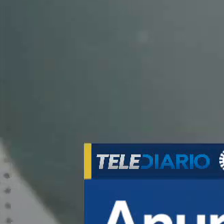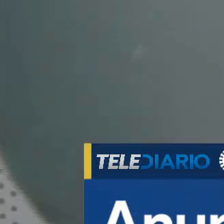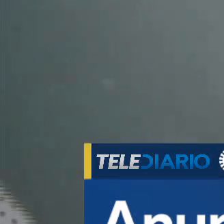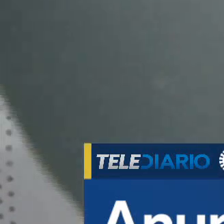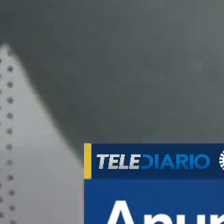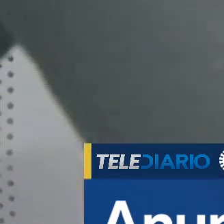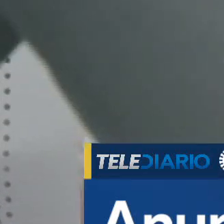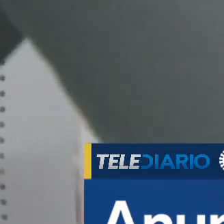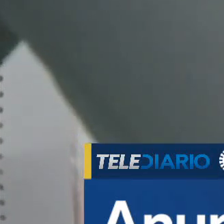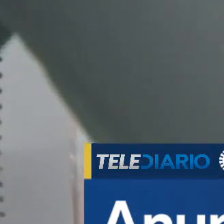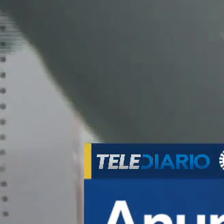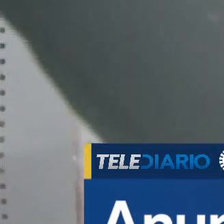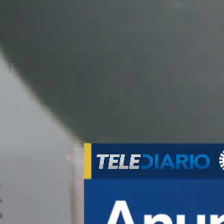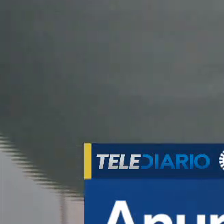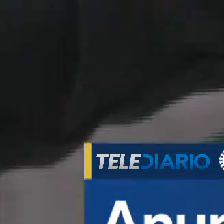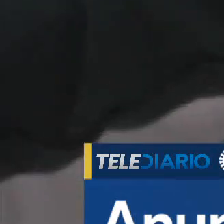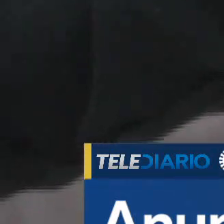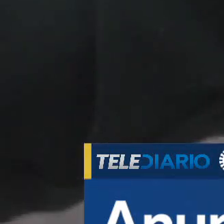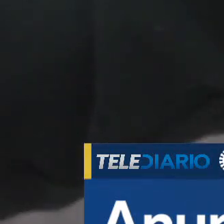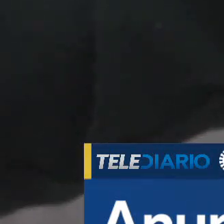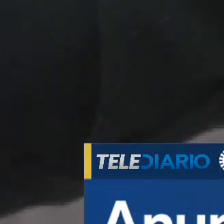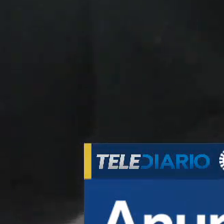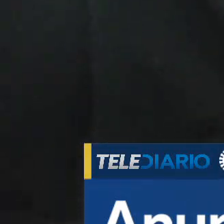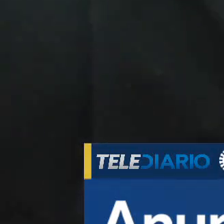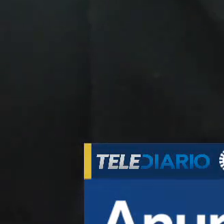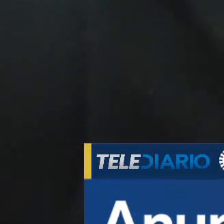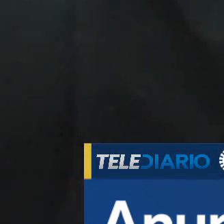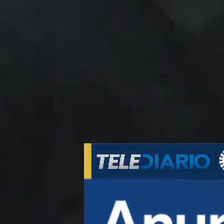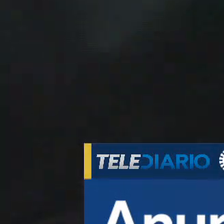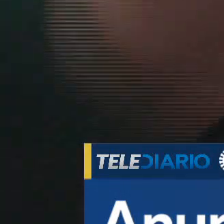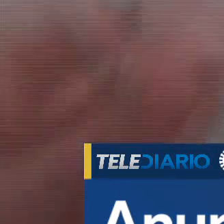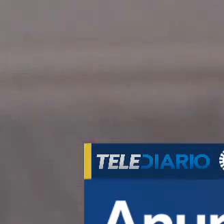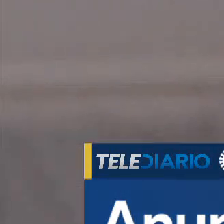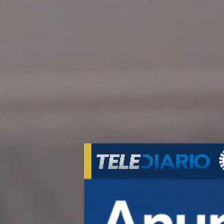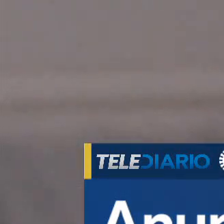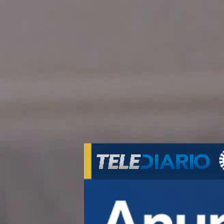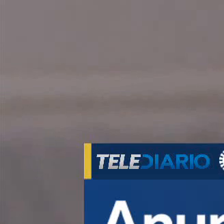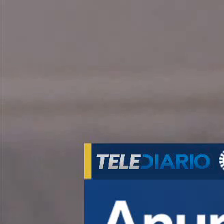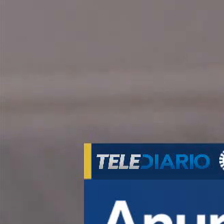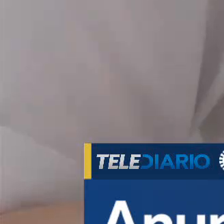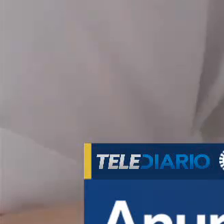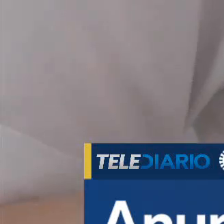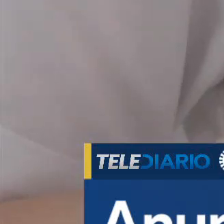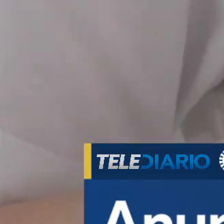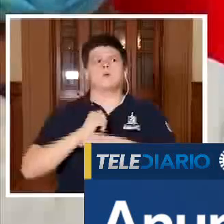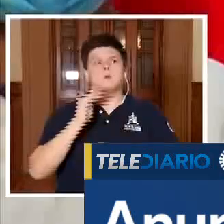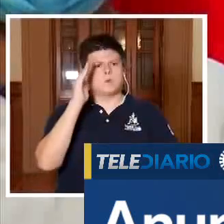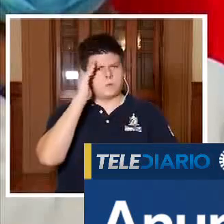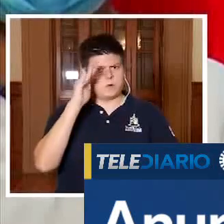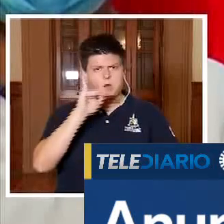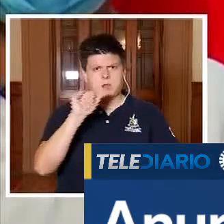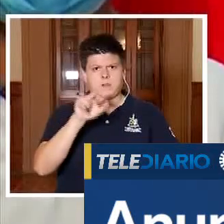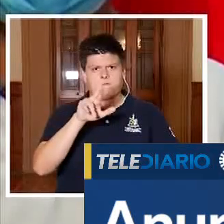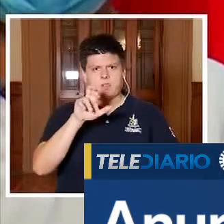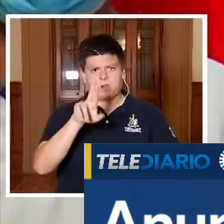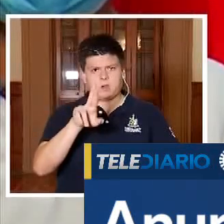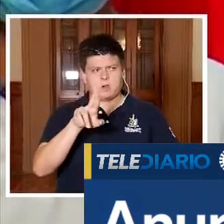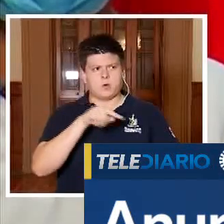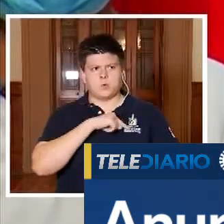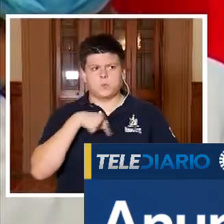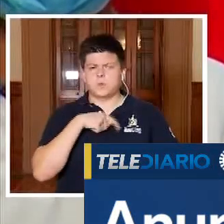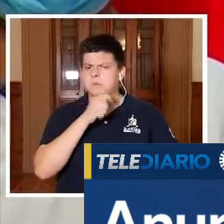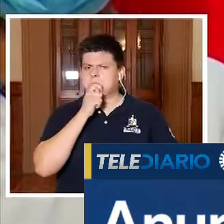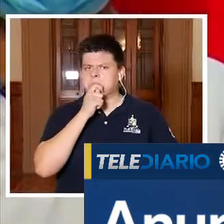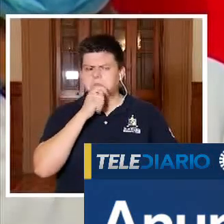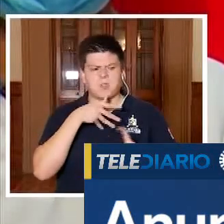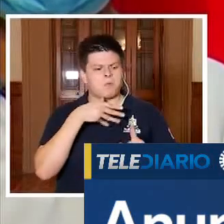viendo. Además, Manuel de la O declaró que hasta el momento no se han registrado casos de influenza en la entidad. No hemos tenido ningún caso